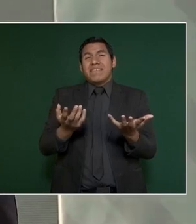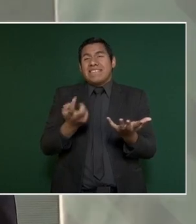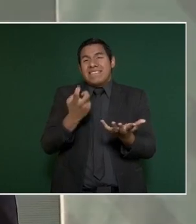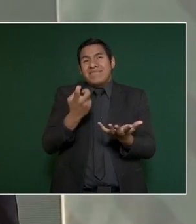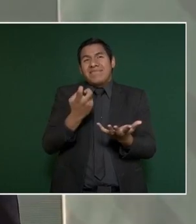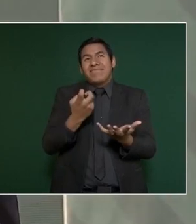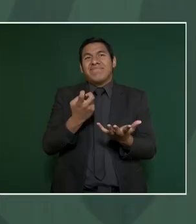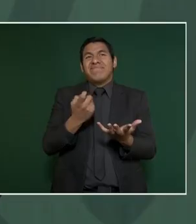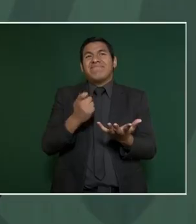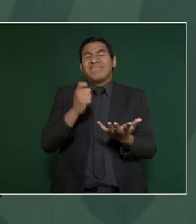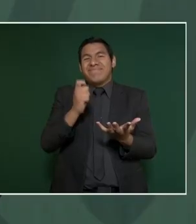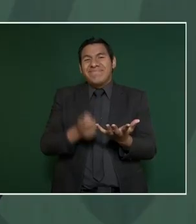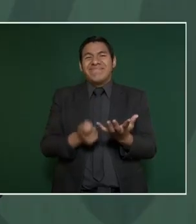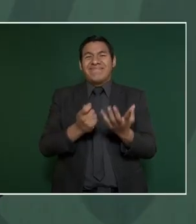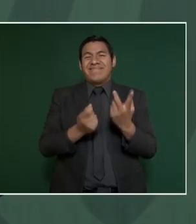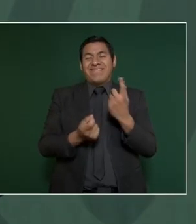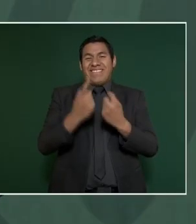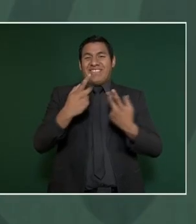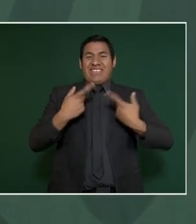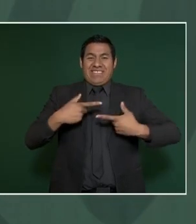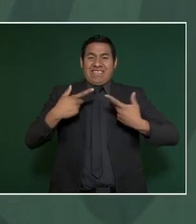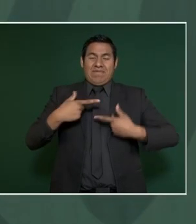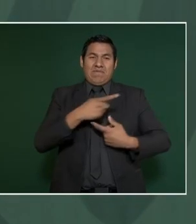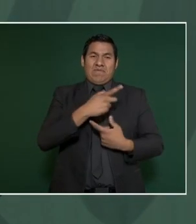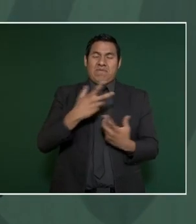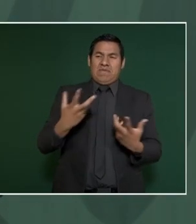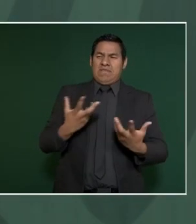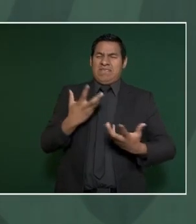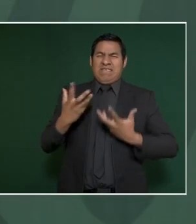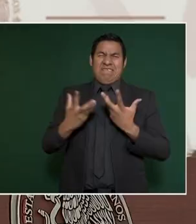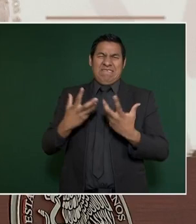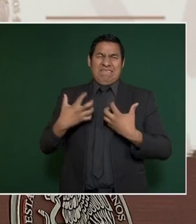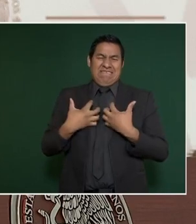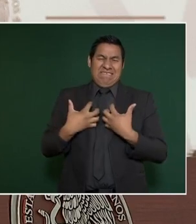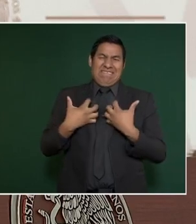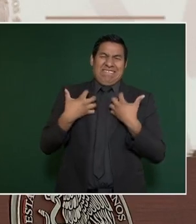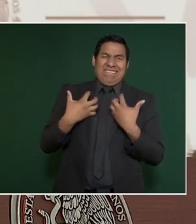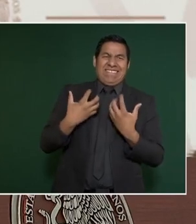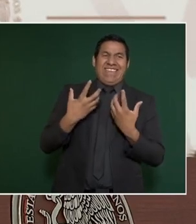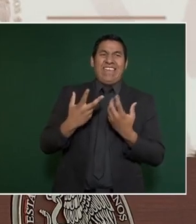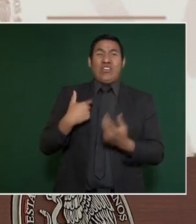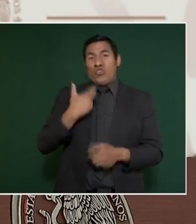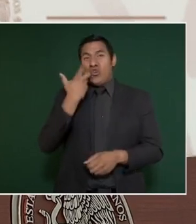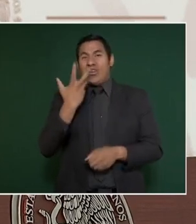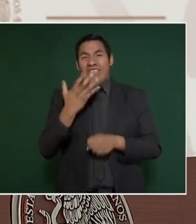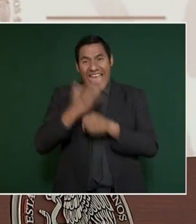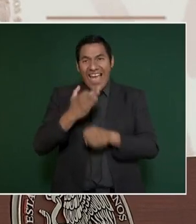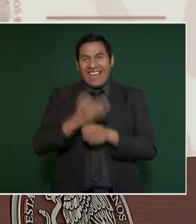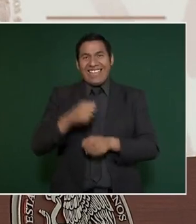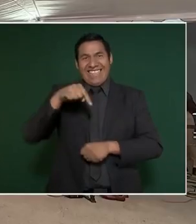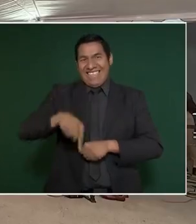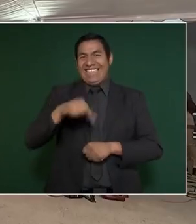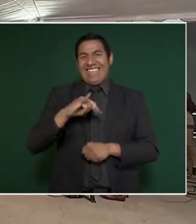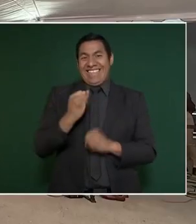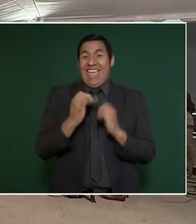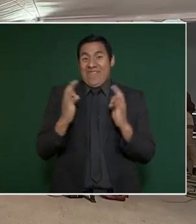se calienta mucho el ambiente Yo quisiera que ahorita se calentara